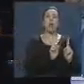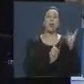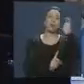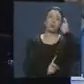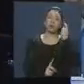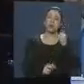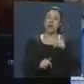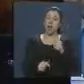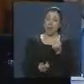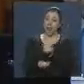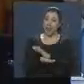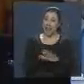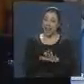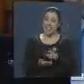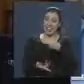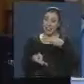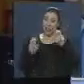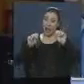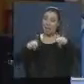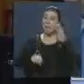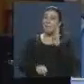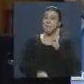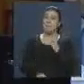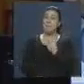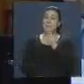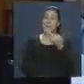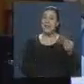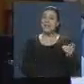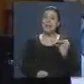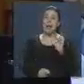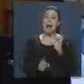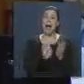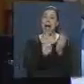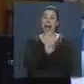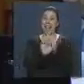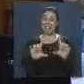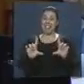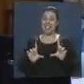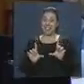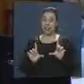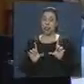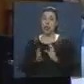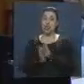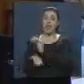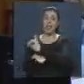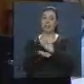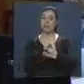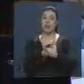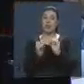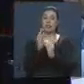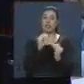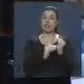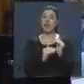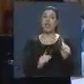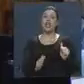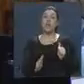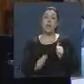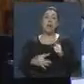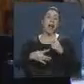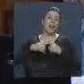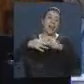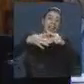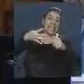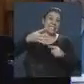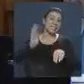Hoy día la gratuidad que estamos aprobando va a beneficiar a los alumnos de pregrado de todas las instituciones de educación superior que cumplan con ciertos requisitos que